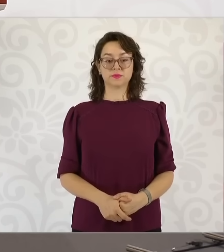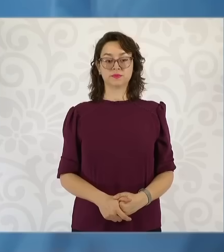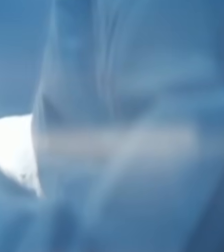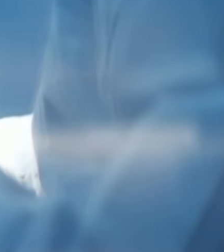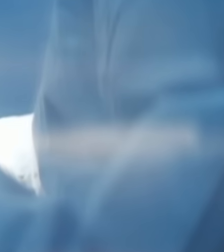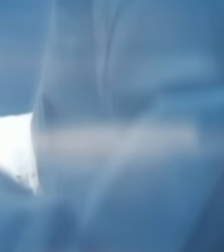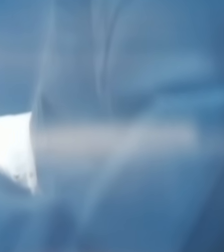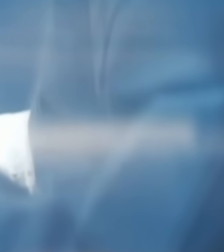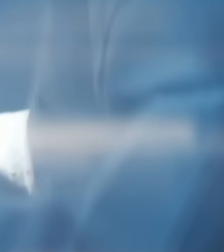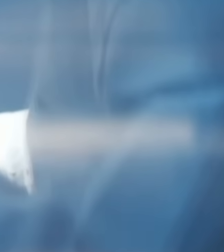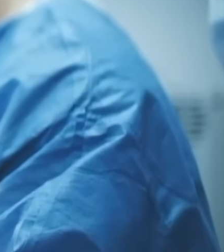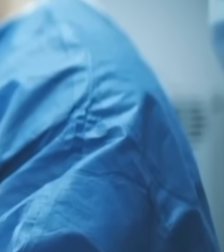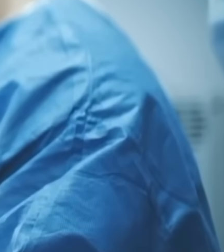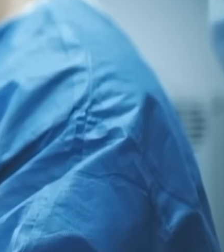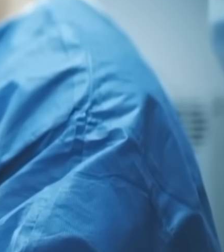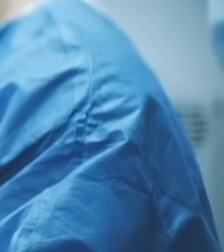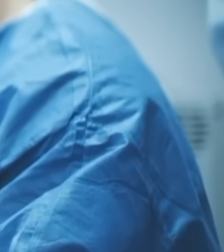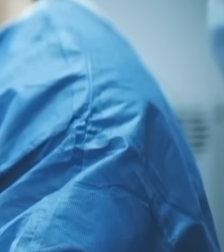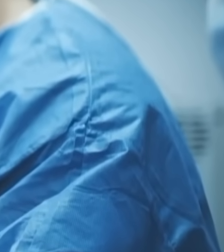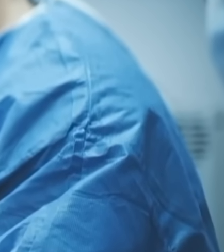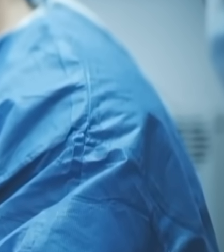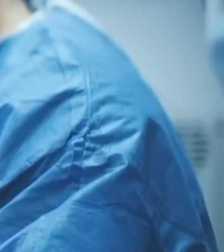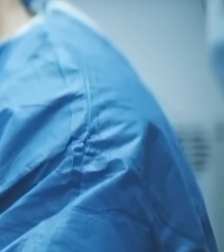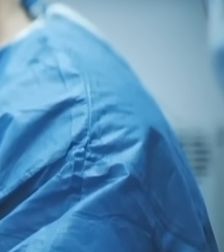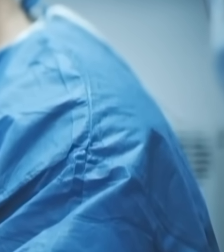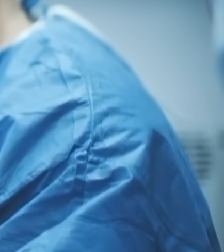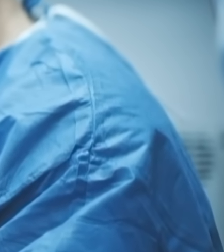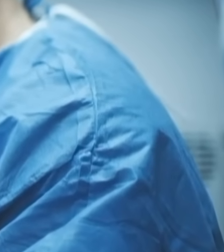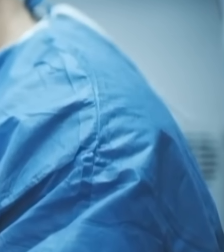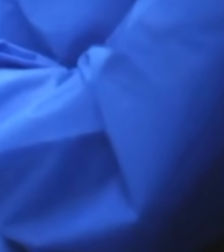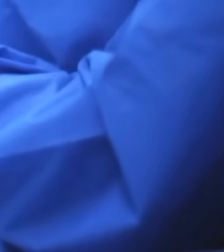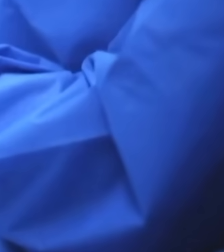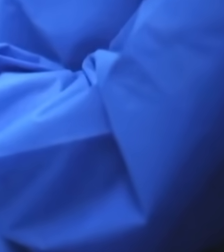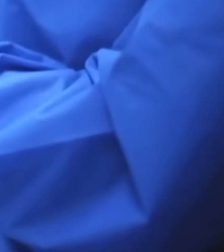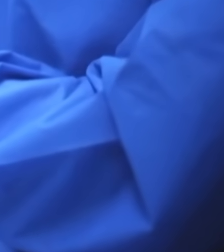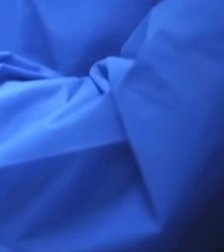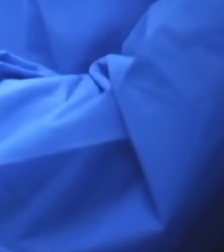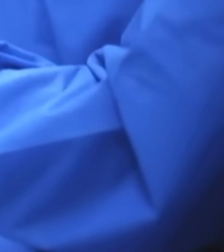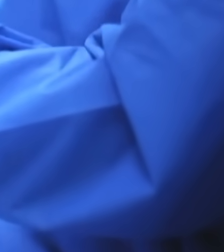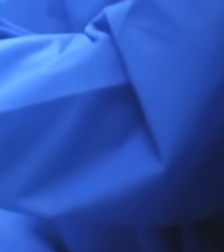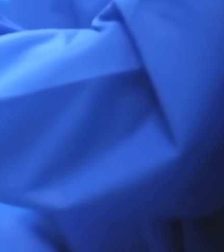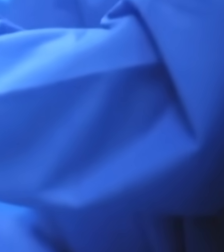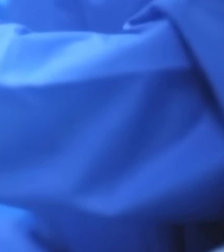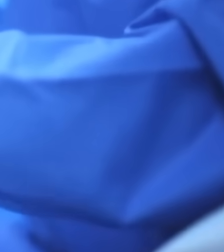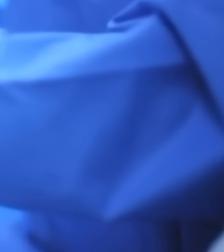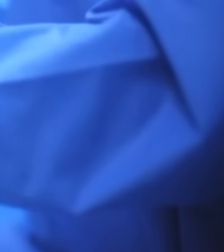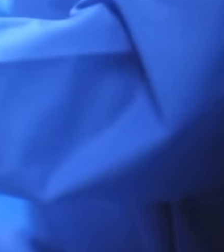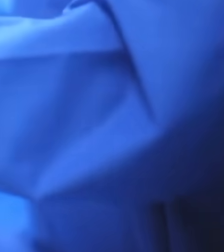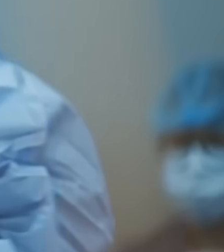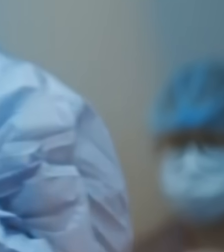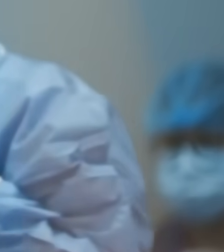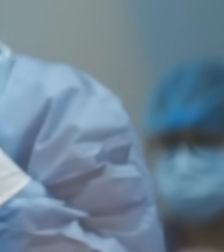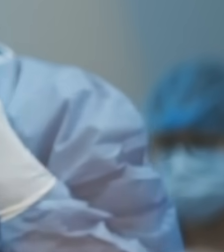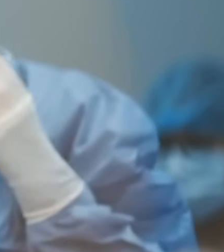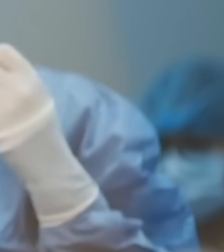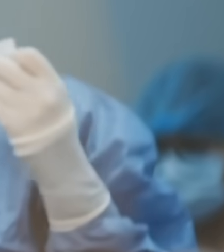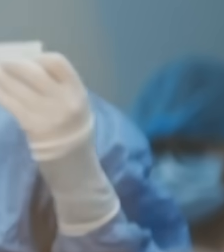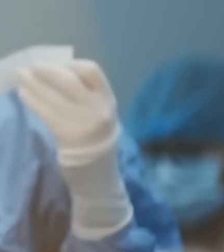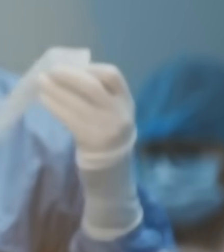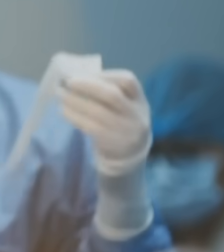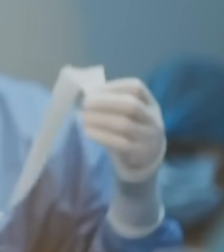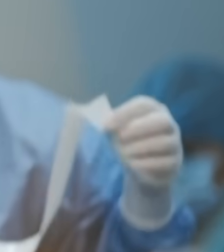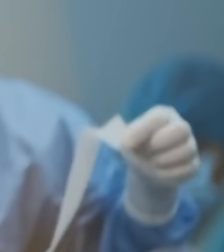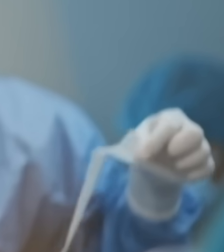Cuando esta enfermedad cardiovascular llega a una etapa terminal en la que ya no se puede hacer ningún procedimiento quirúrgico o hemodinámico